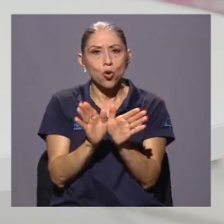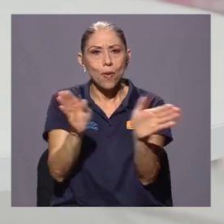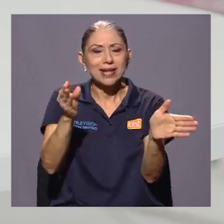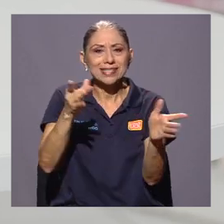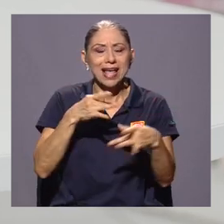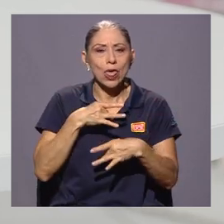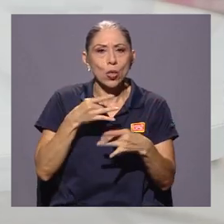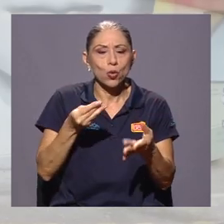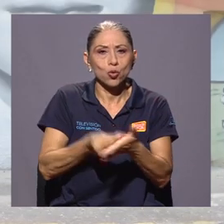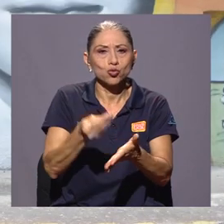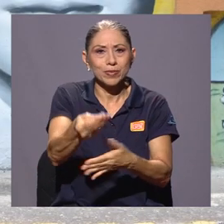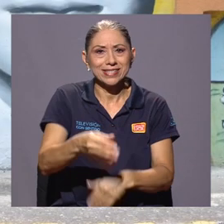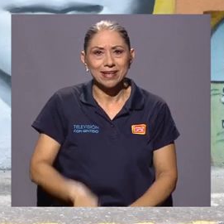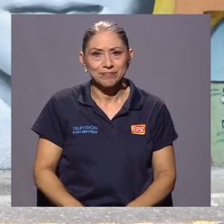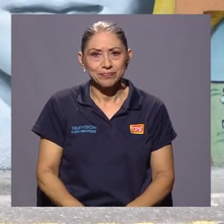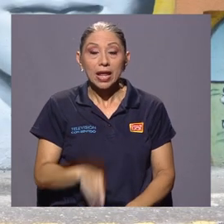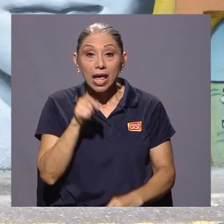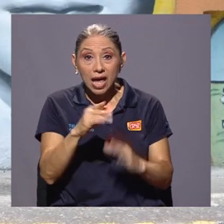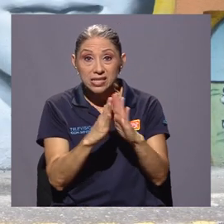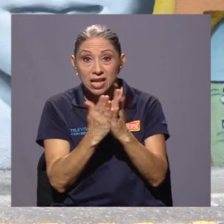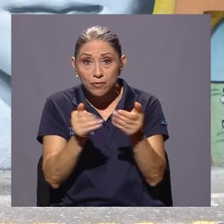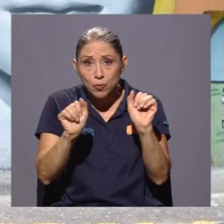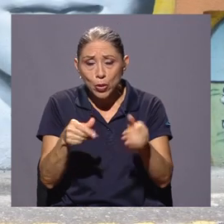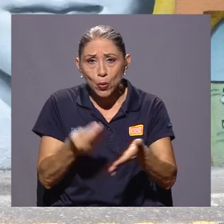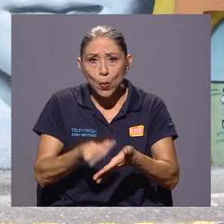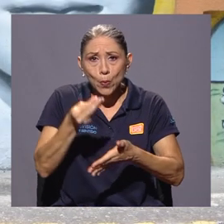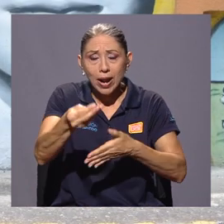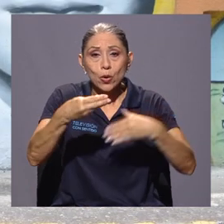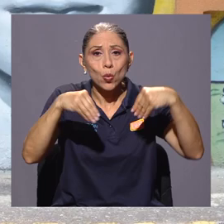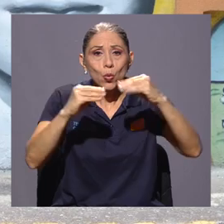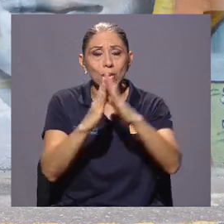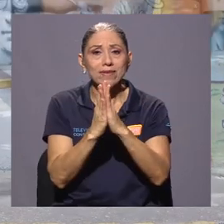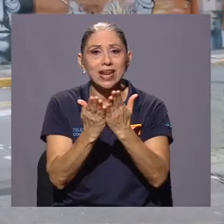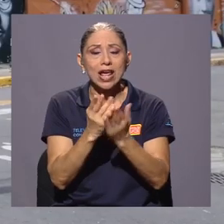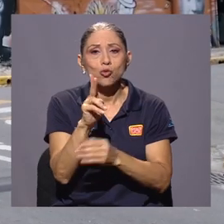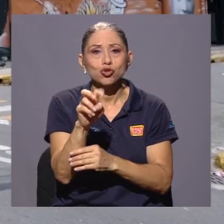consumista. Este libro está disponible en la librería